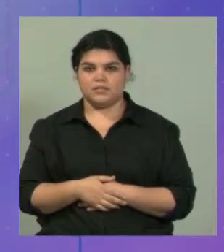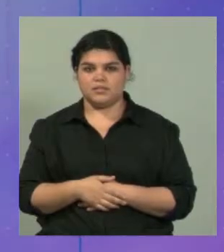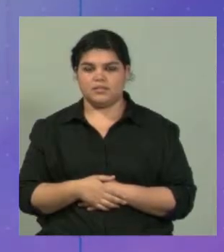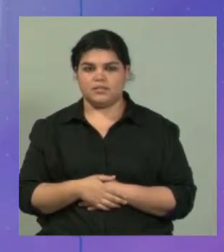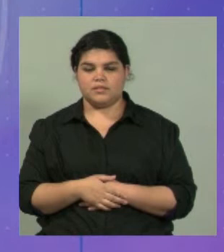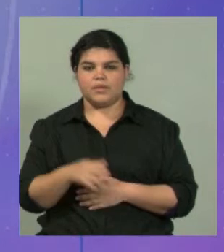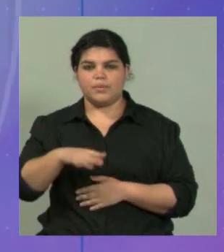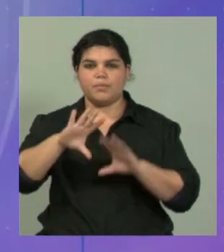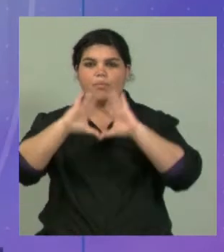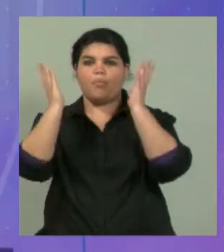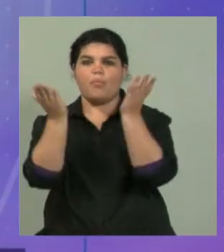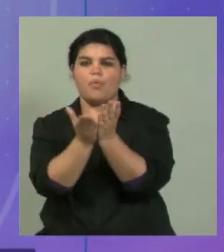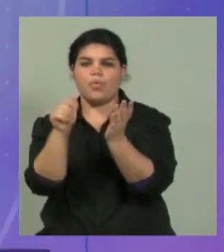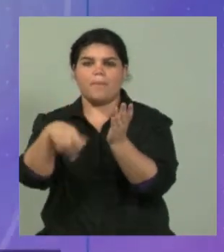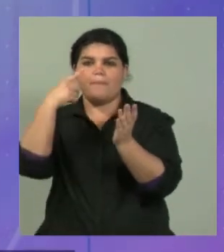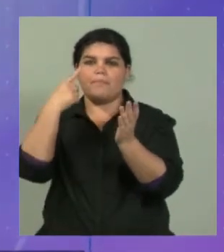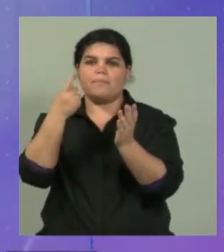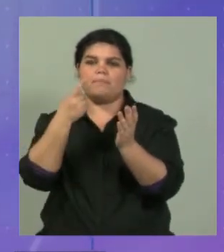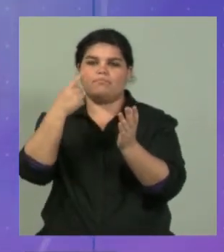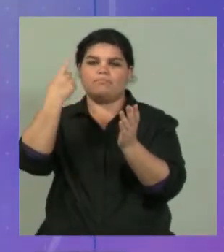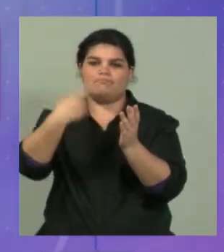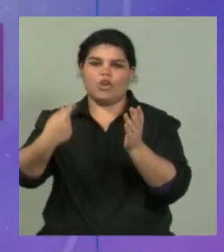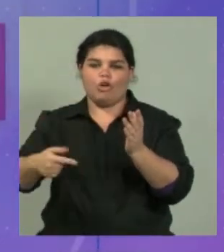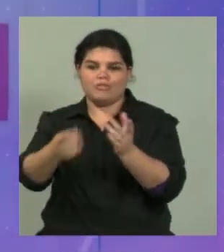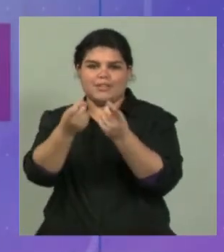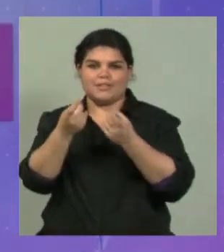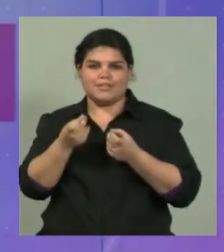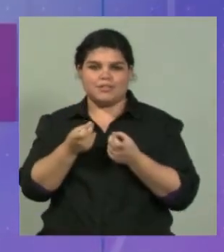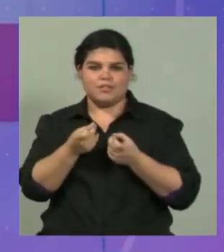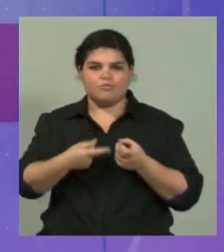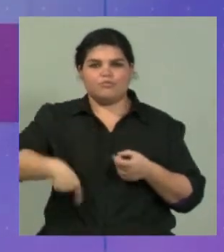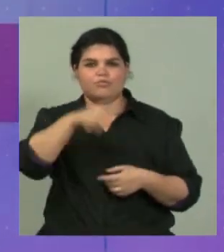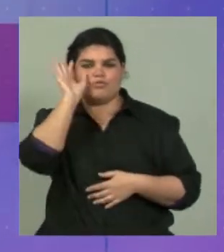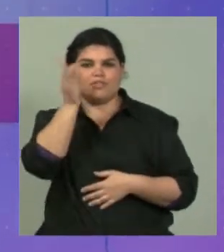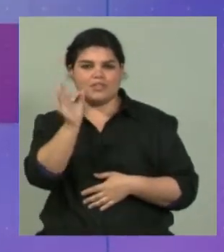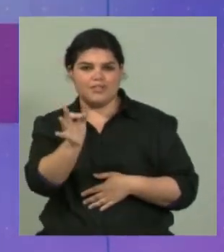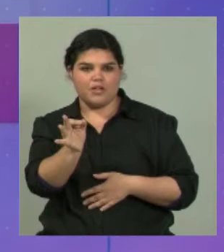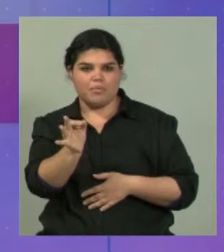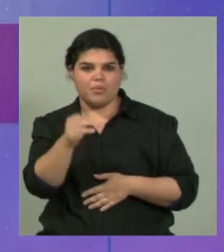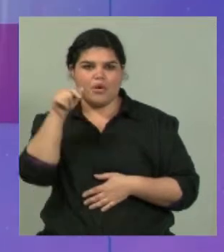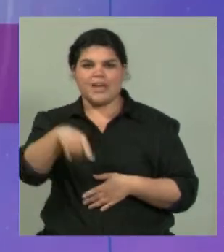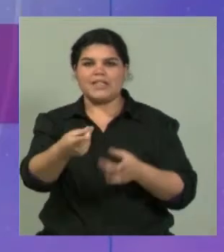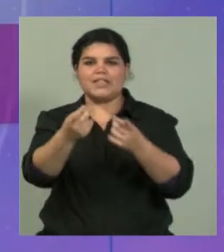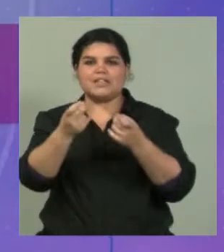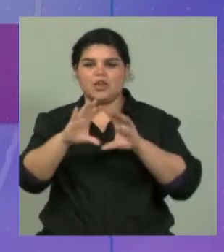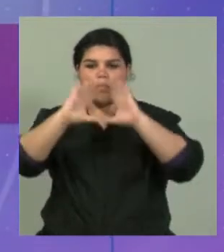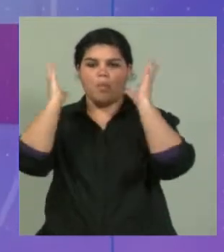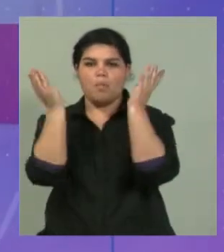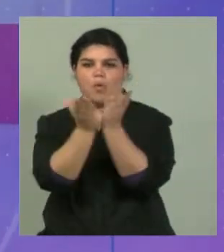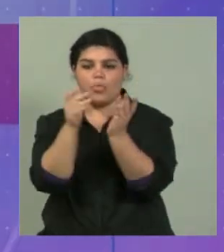Vivimos en un mundo que necesita minerales. Pero sabemos que, antes que nada, necesitamos un mundo donde